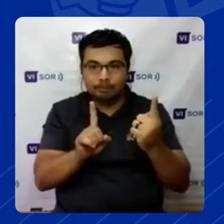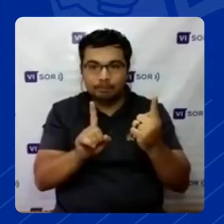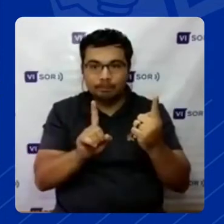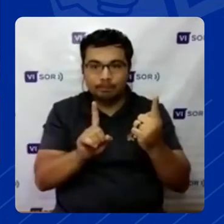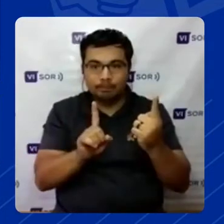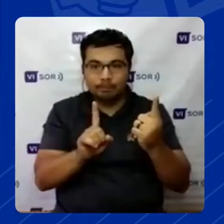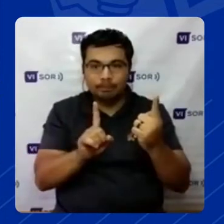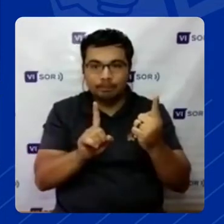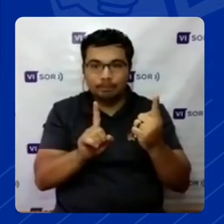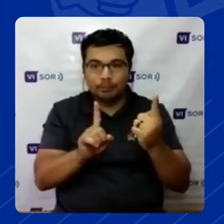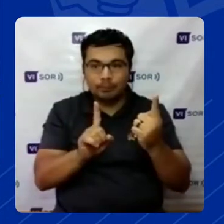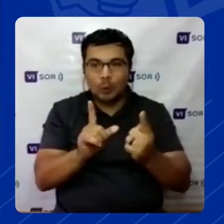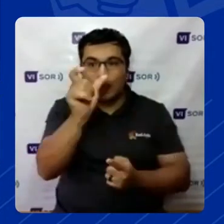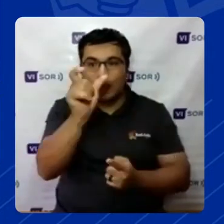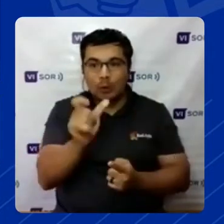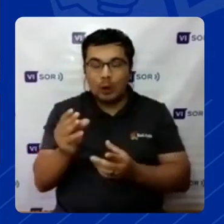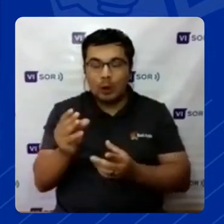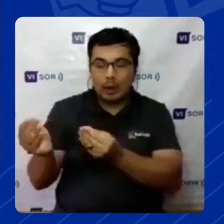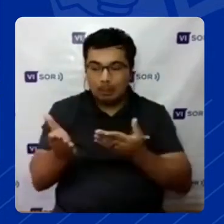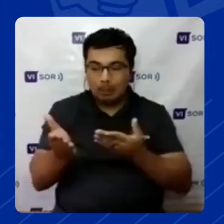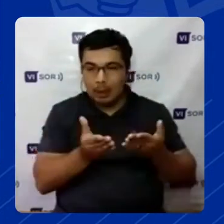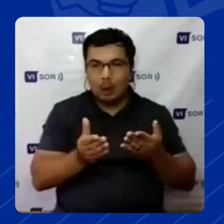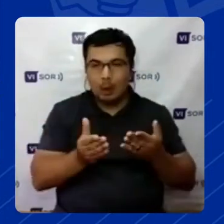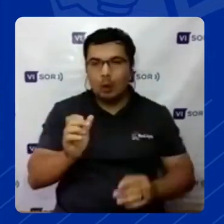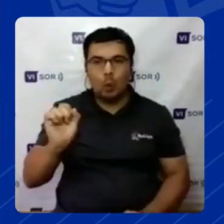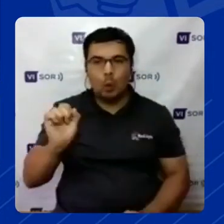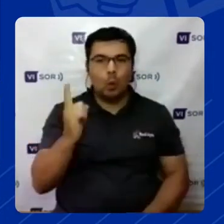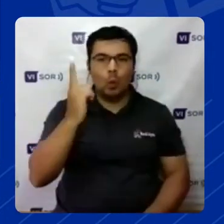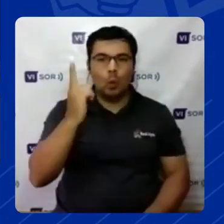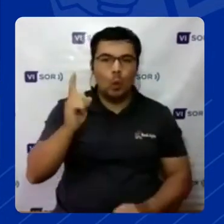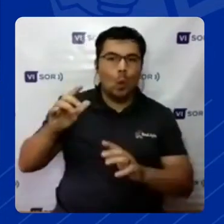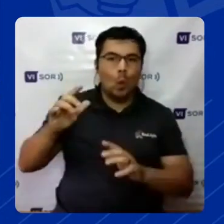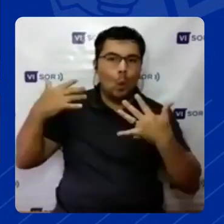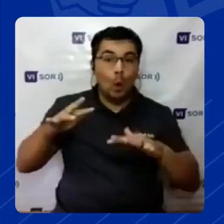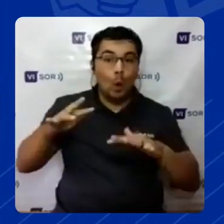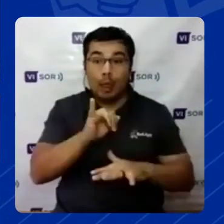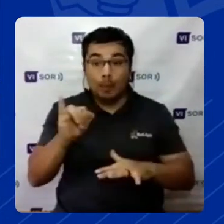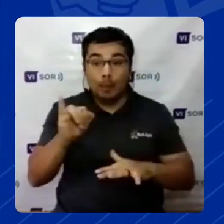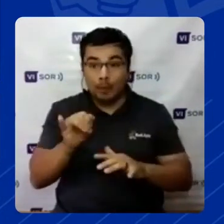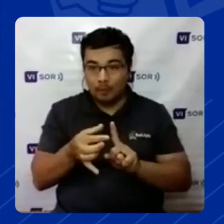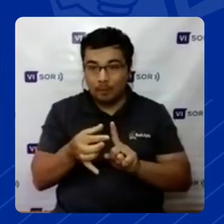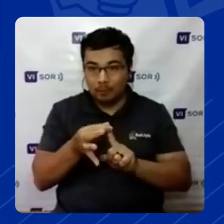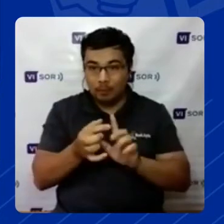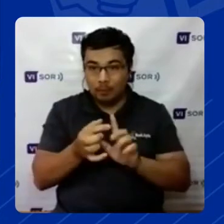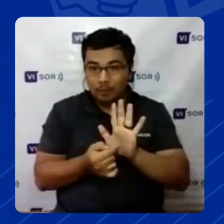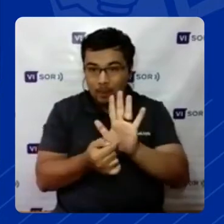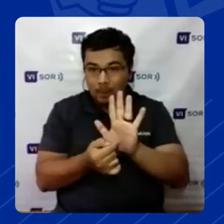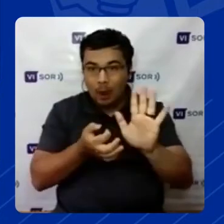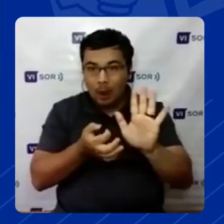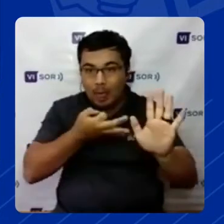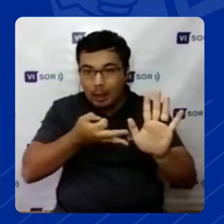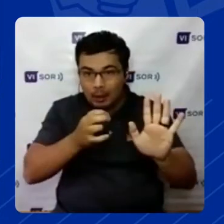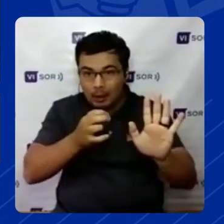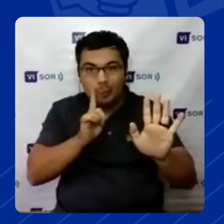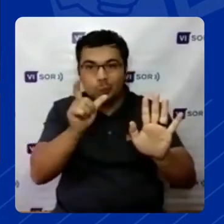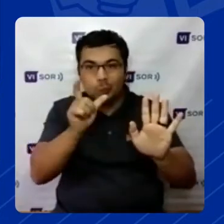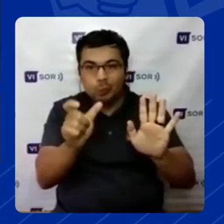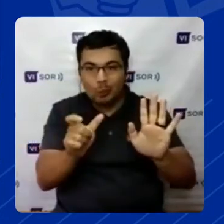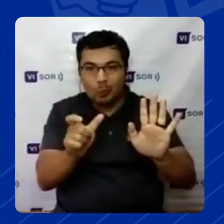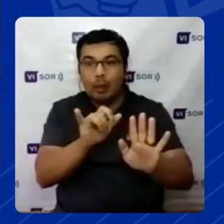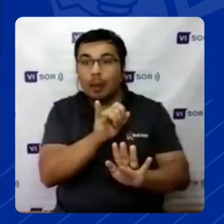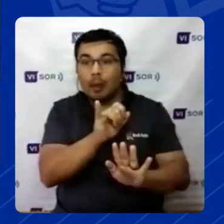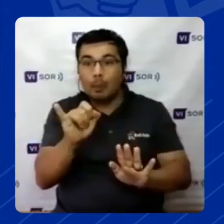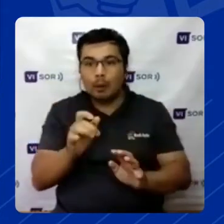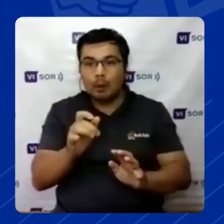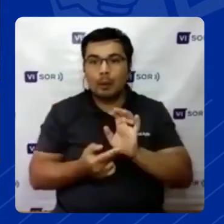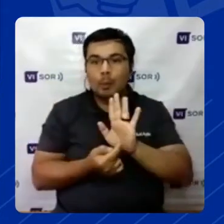un invitado principal, que ya daremos a conocer quién es. Luego, mostraremos un poco el